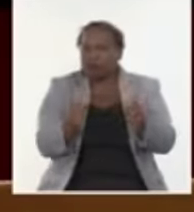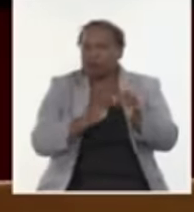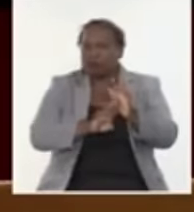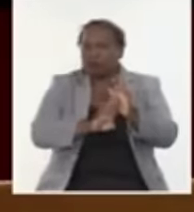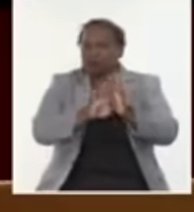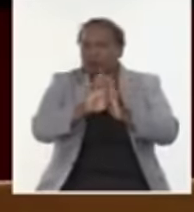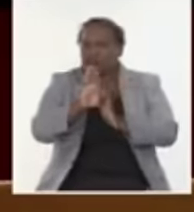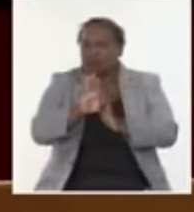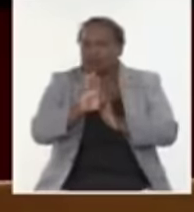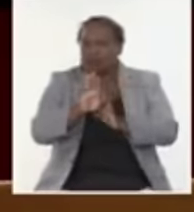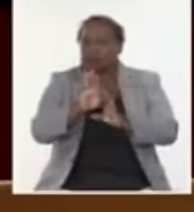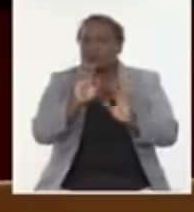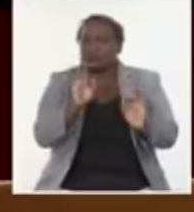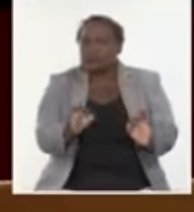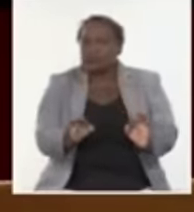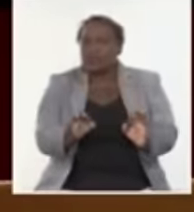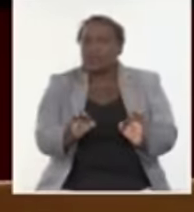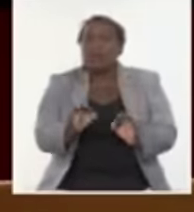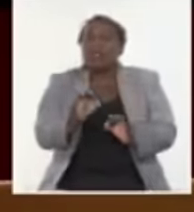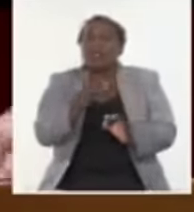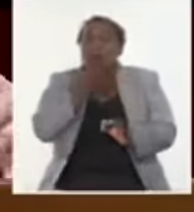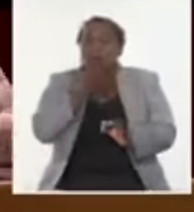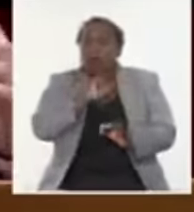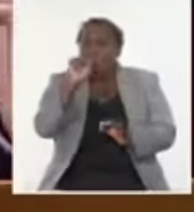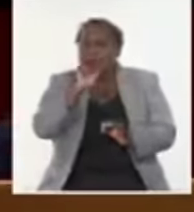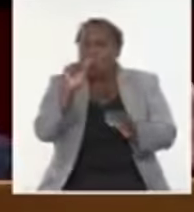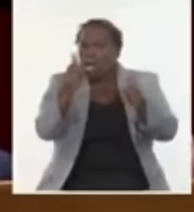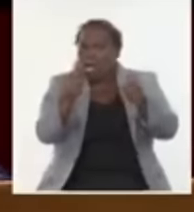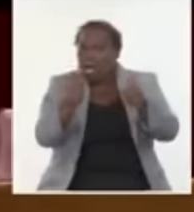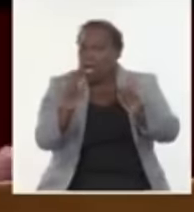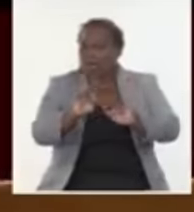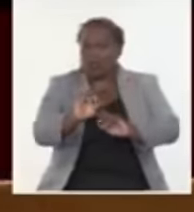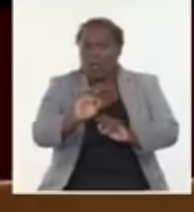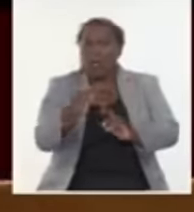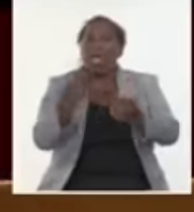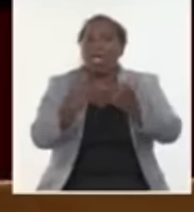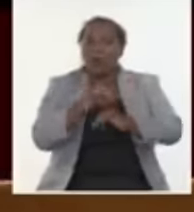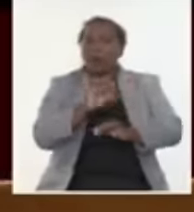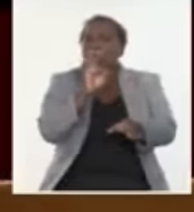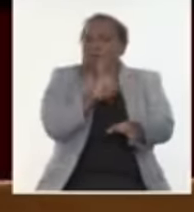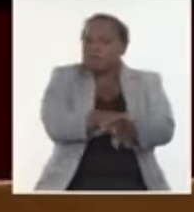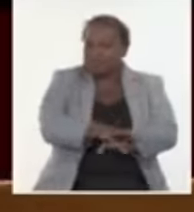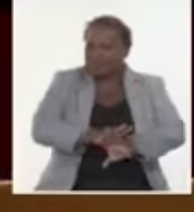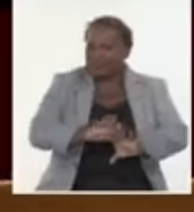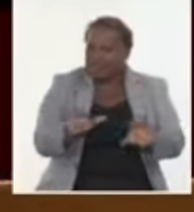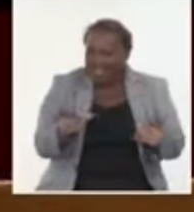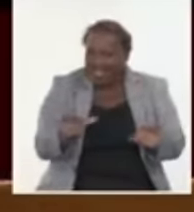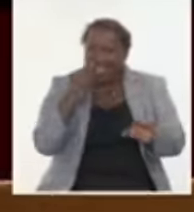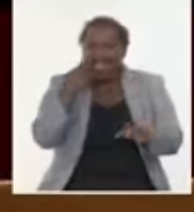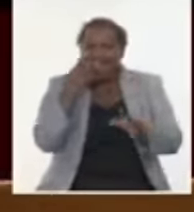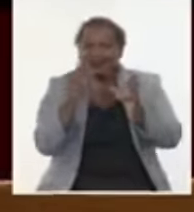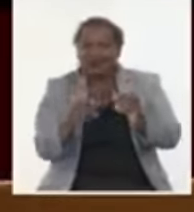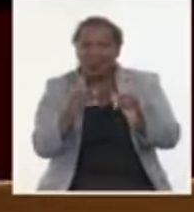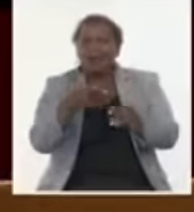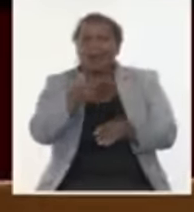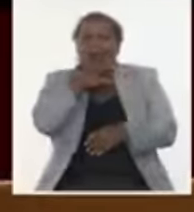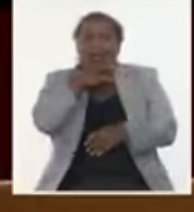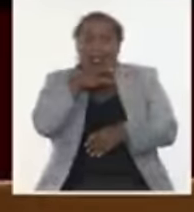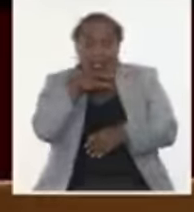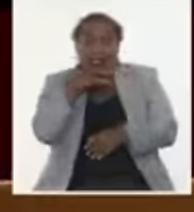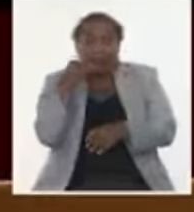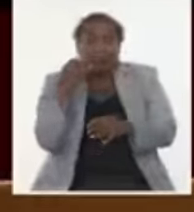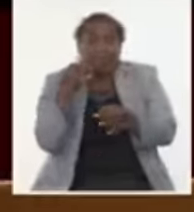no en todos los casos hemos podido lograr su materialización. Ya algunos han echado a andar y empiezan a dar su... Pero ha habido lentitud ha